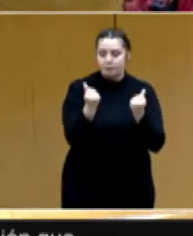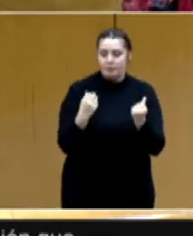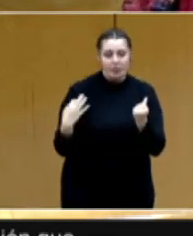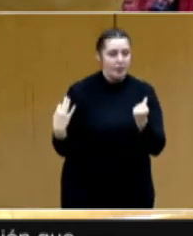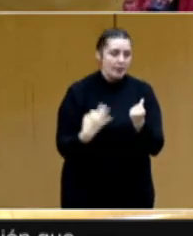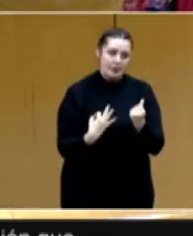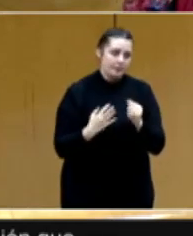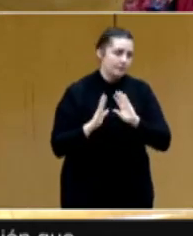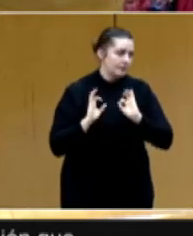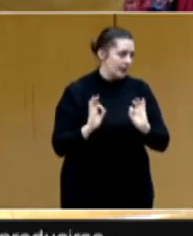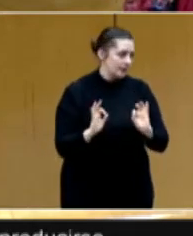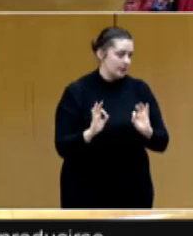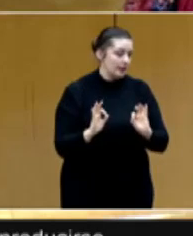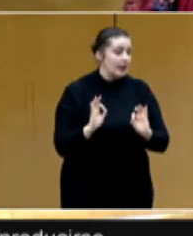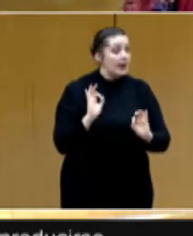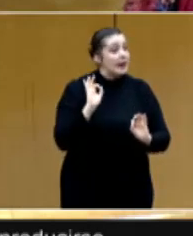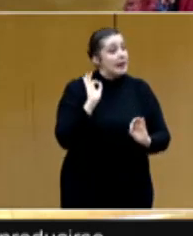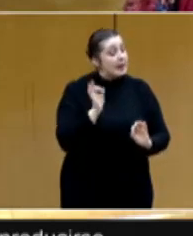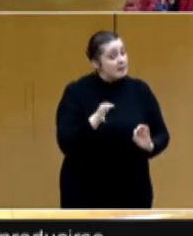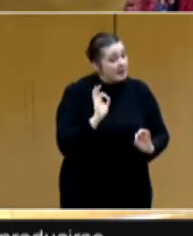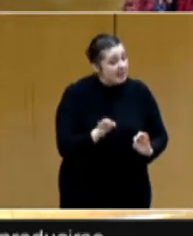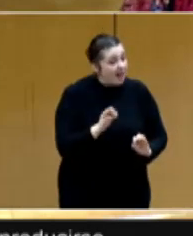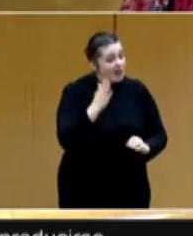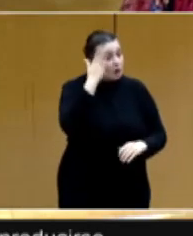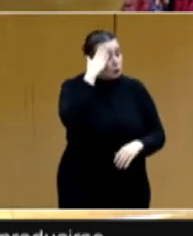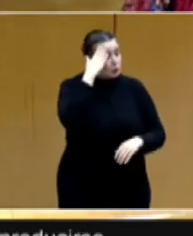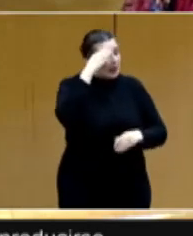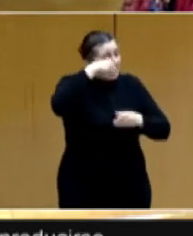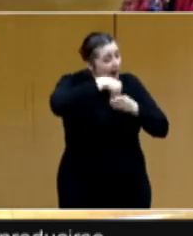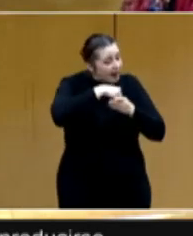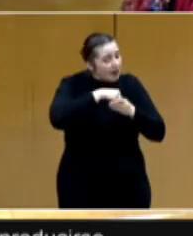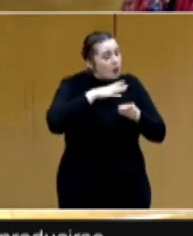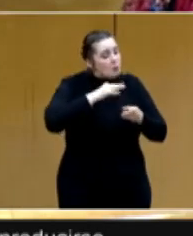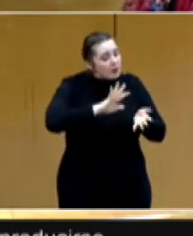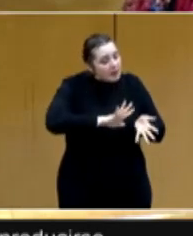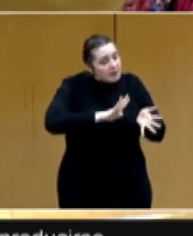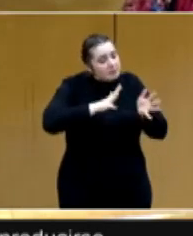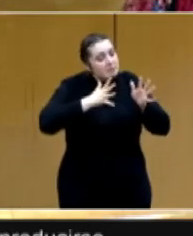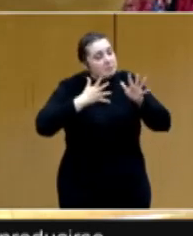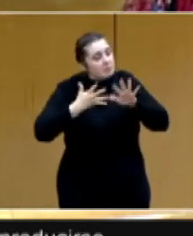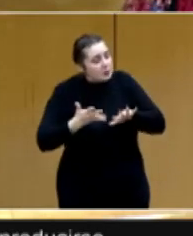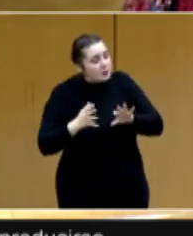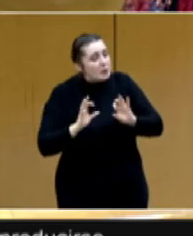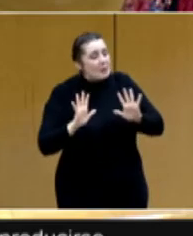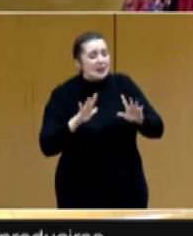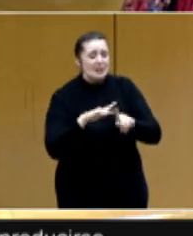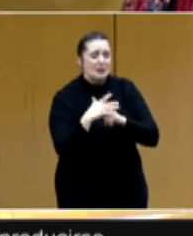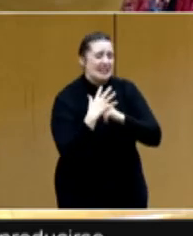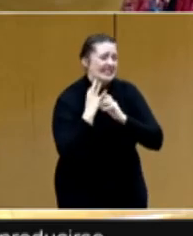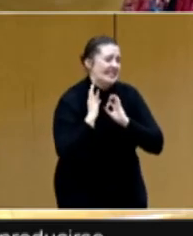Es verdad que la esencia de la tutela puede trasladarse pero solamente en casos muy